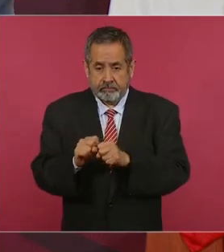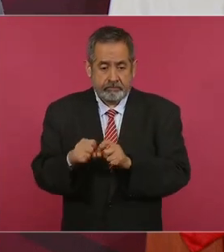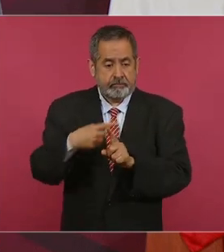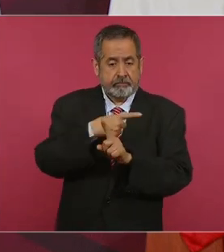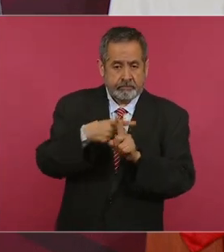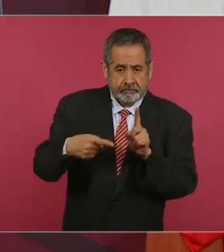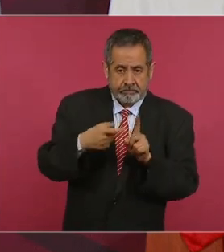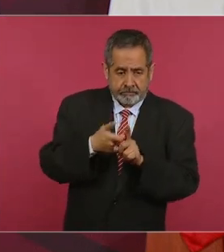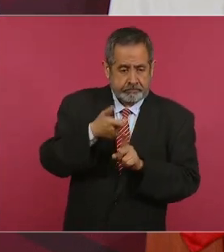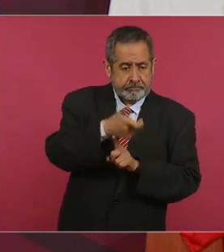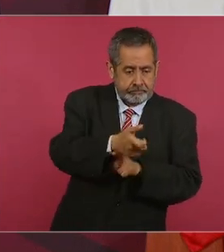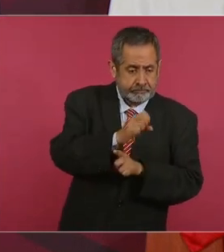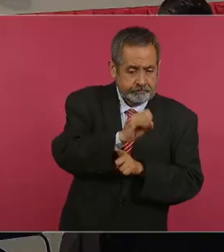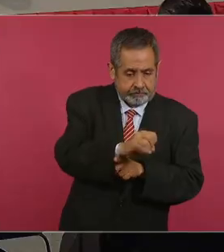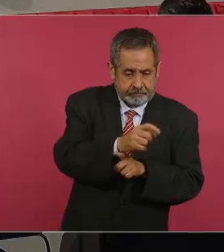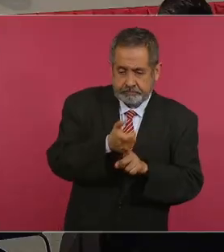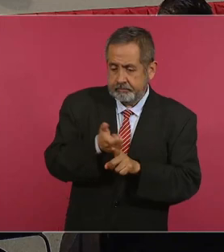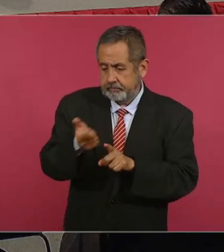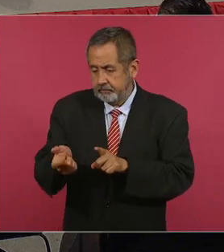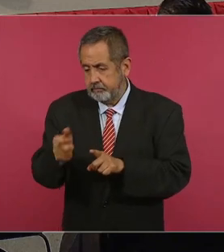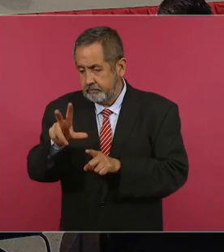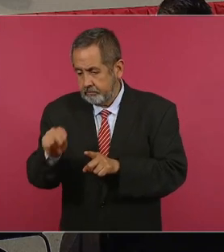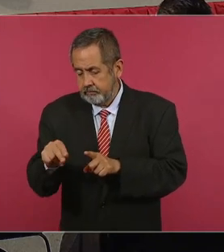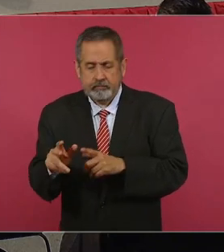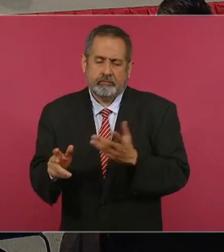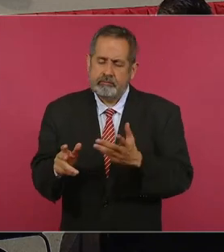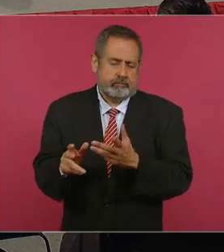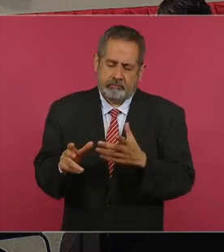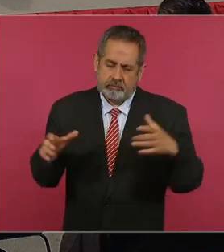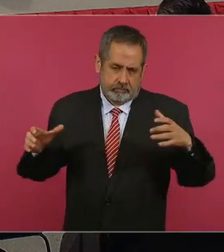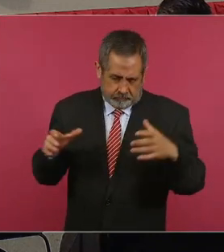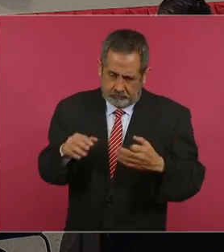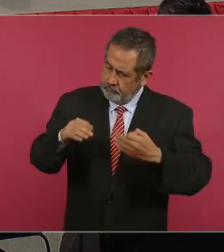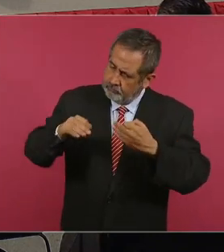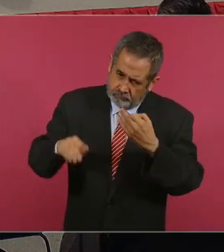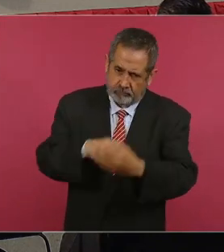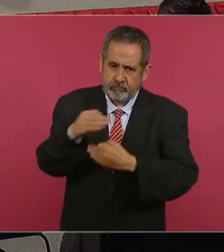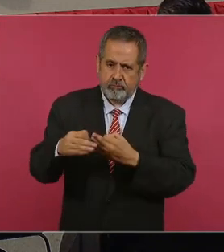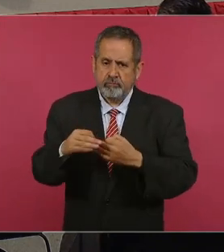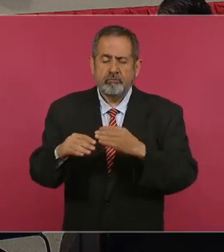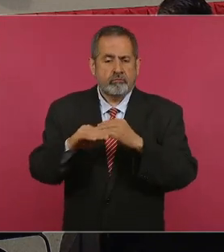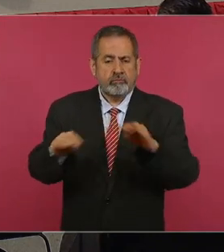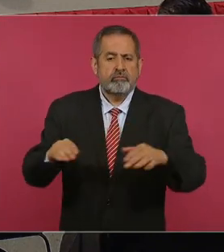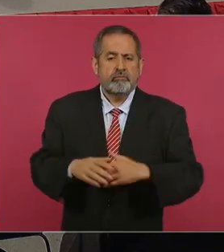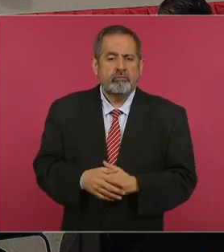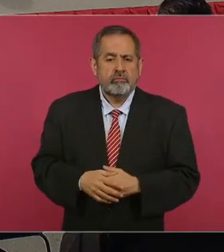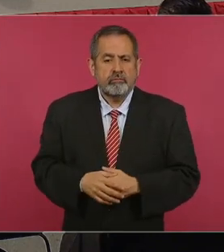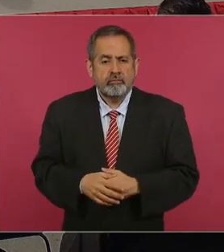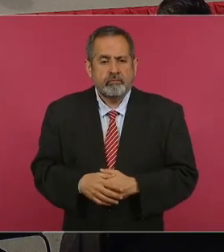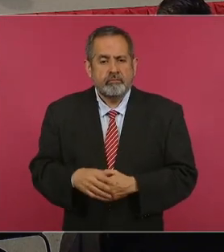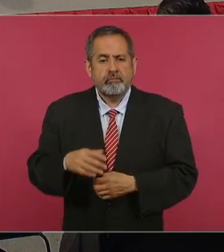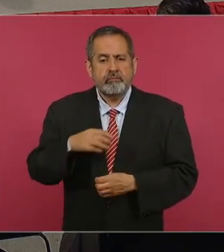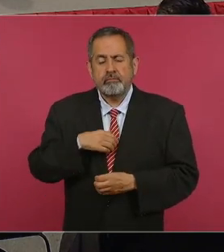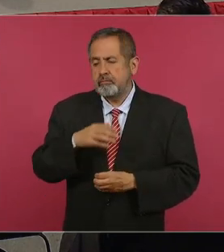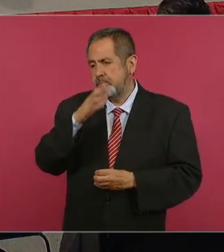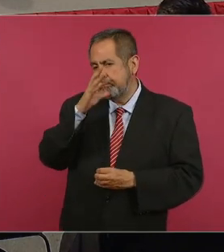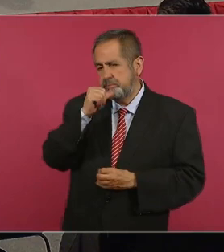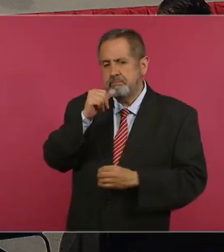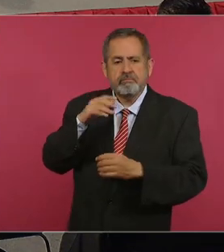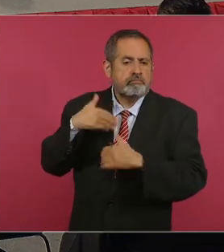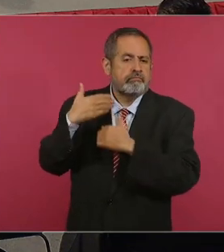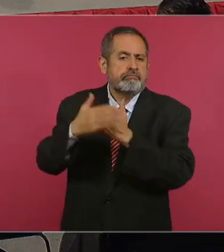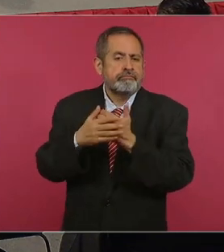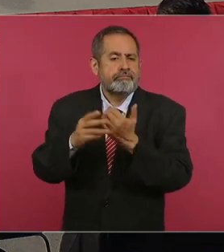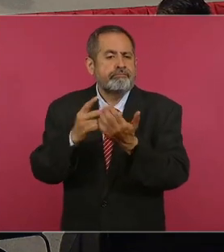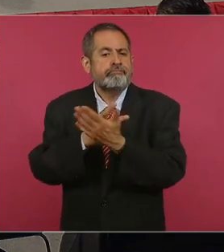beca y la otra mitad no la tenga. Ya nosotros no vamos a poder hacer universal este programa, pero